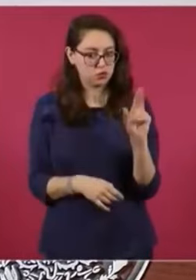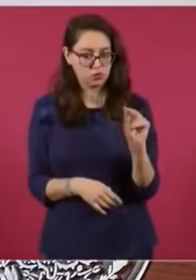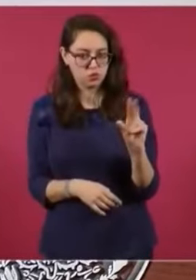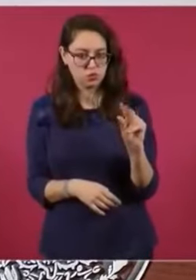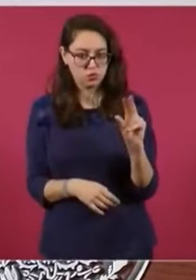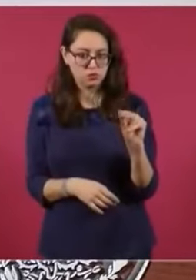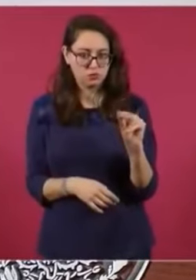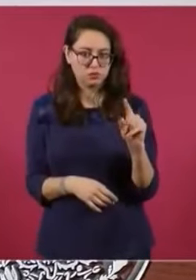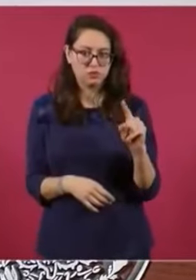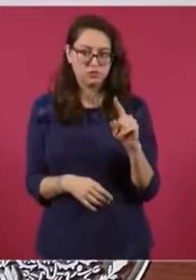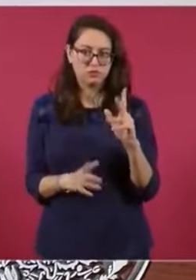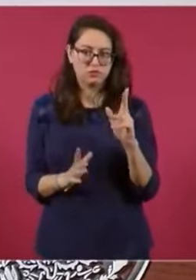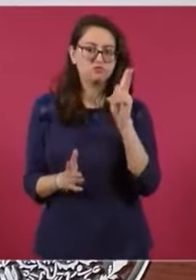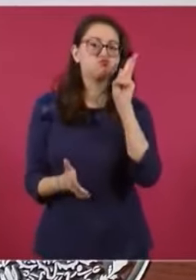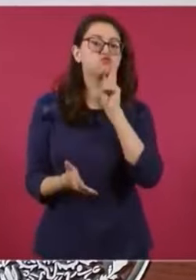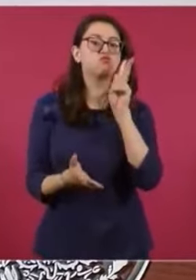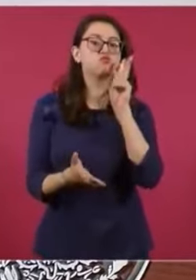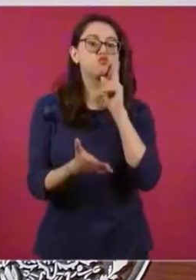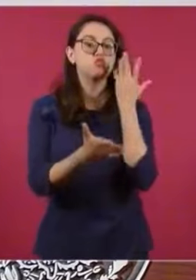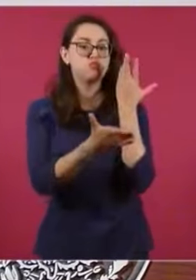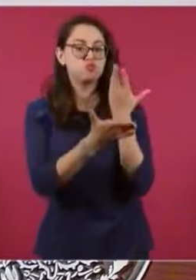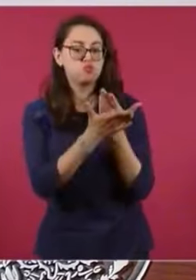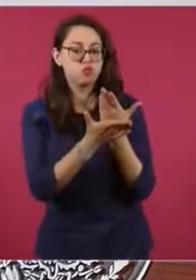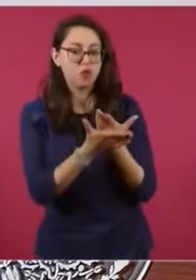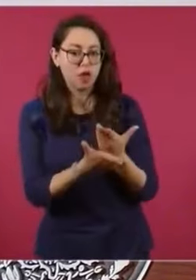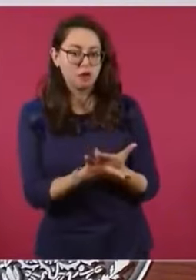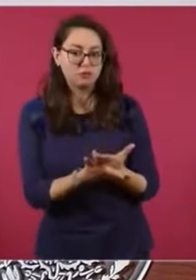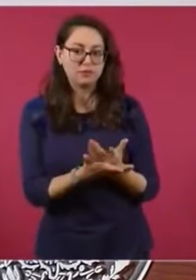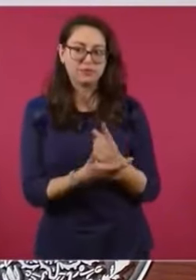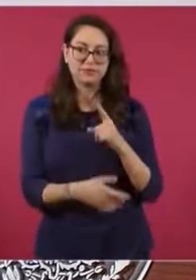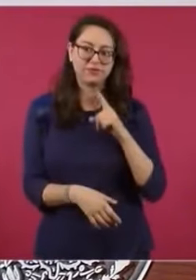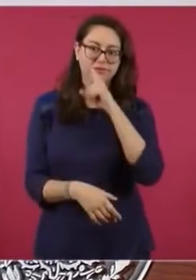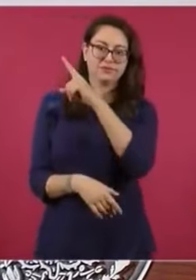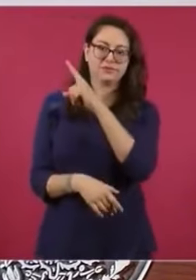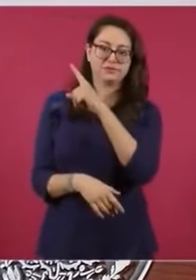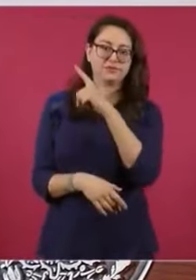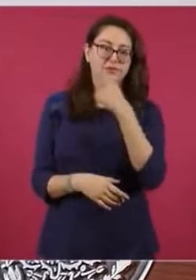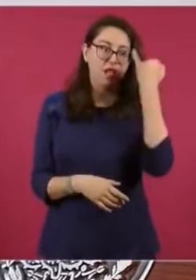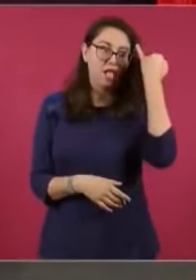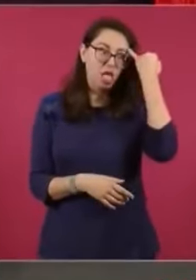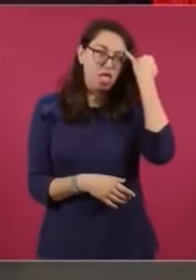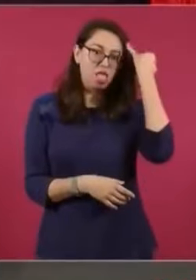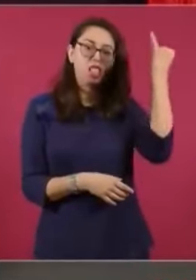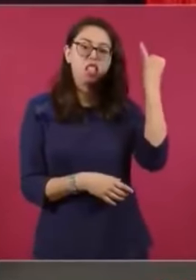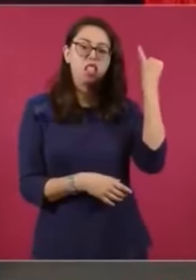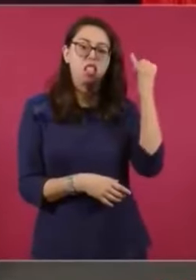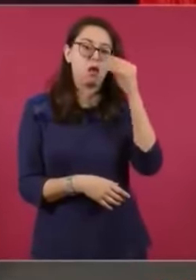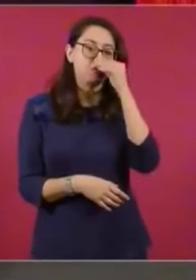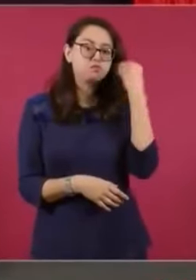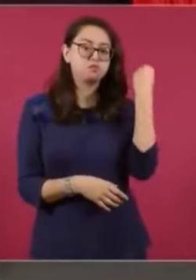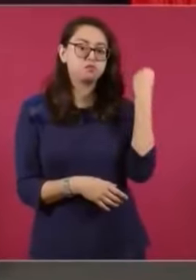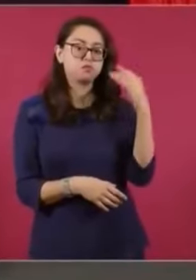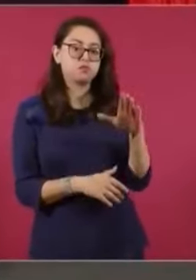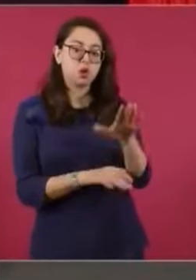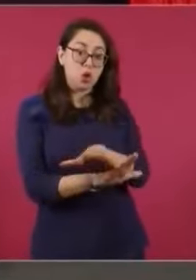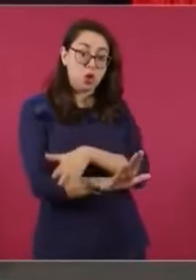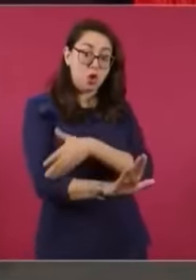utiliza ese mecanismo para someter